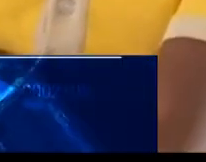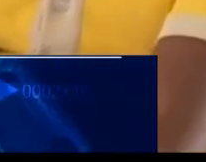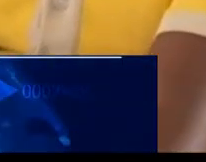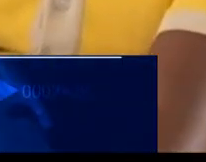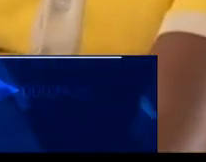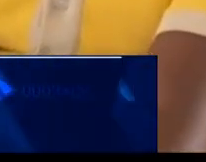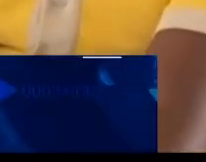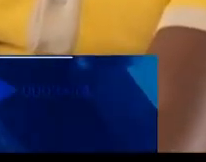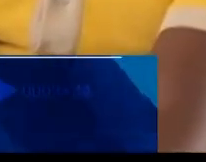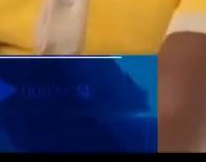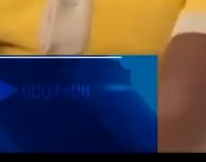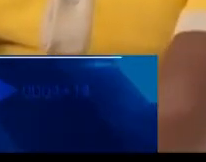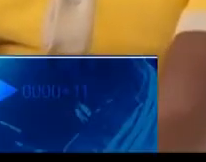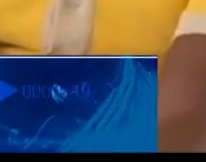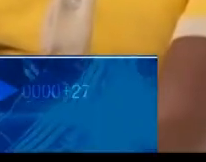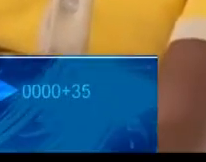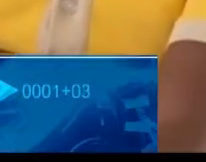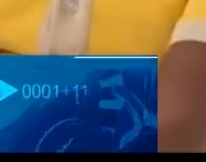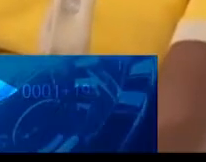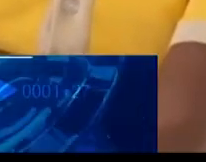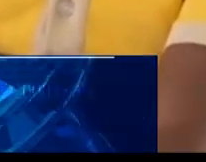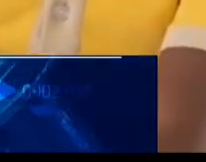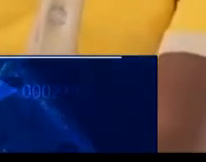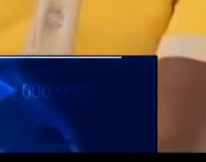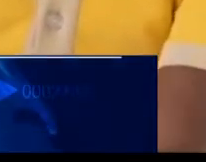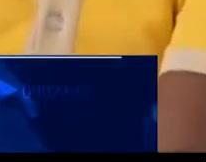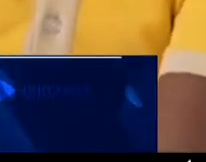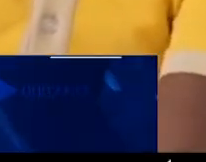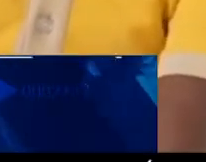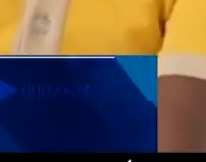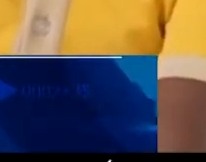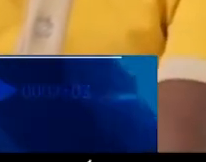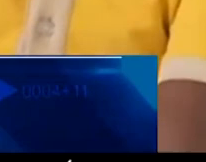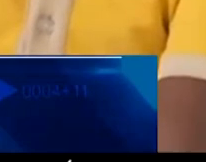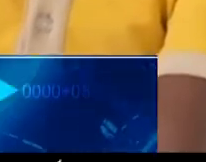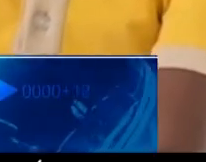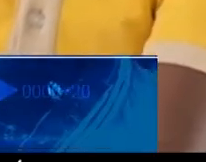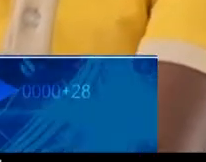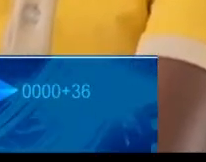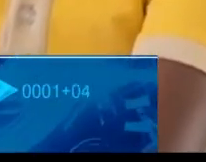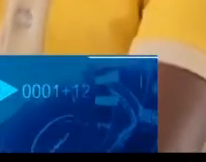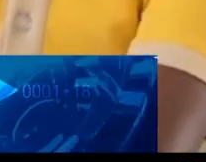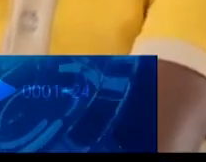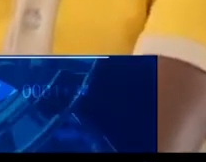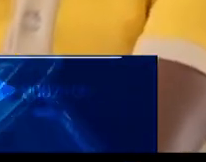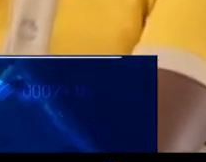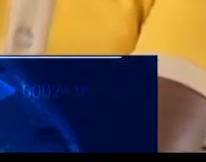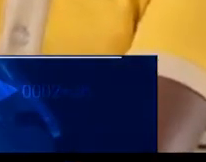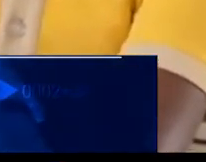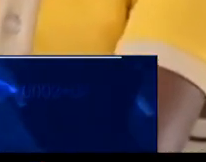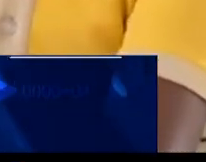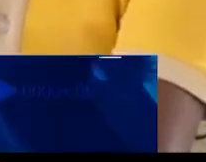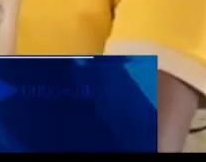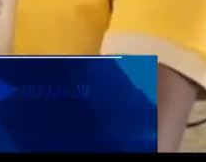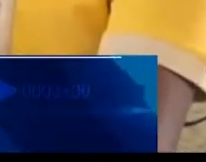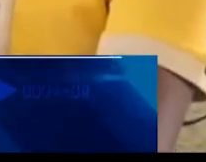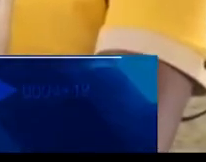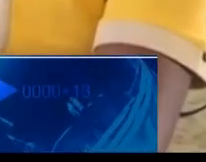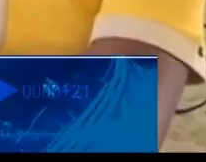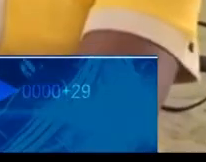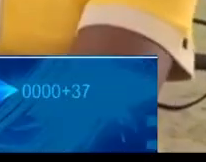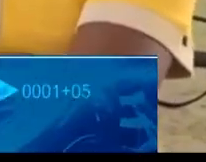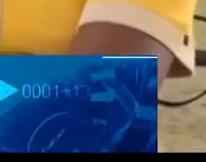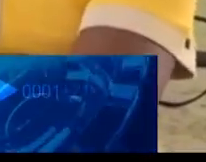típica de República Dominicana es para enamorarse perdidamente. Los platos típicos de República Dominicana